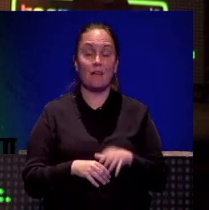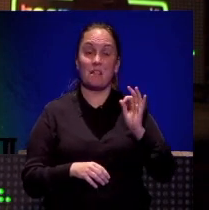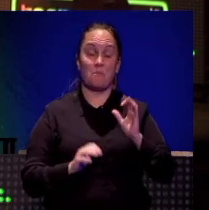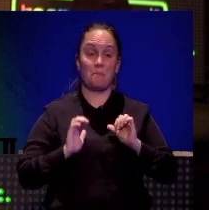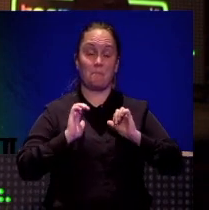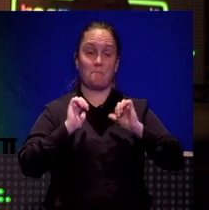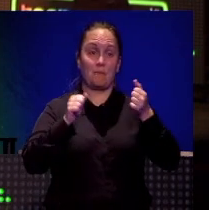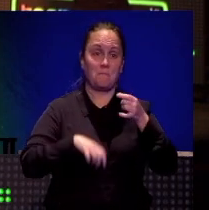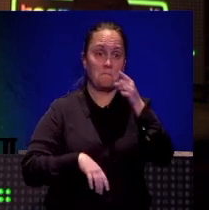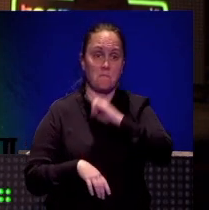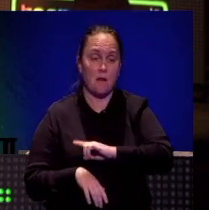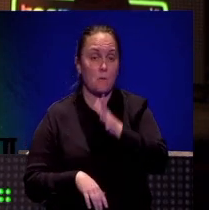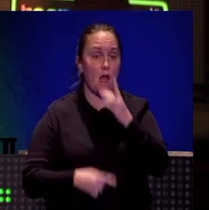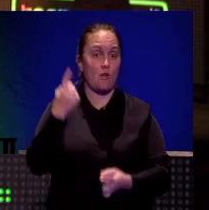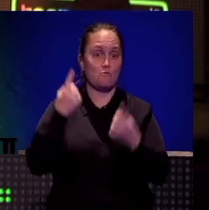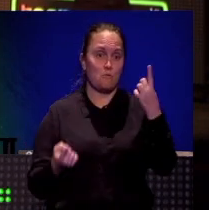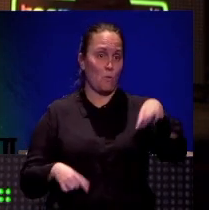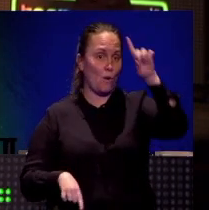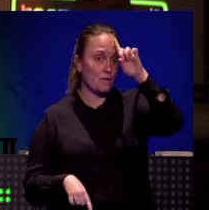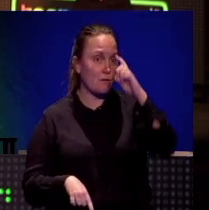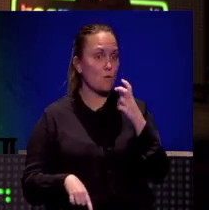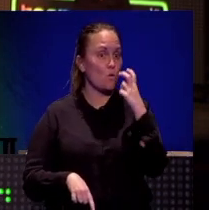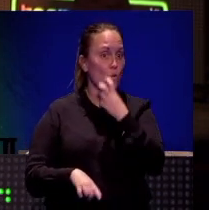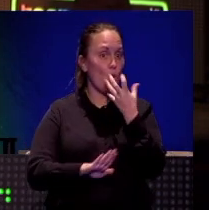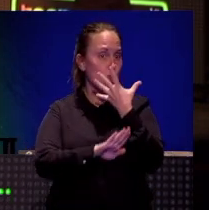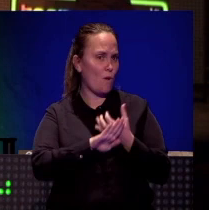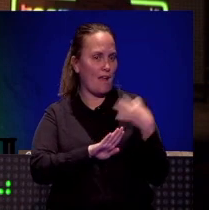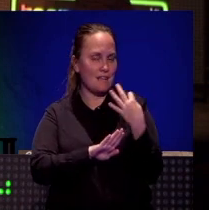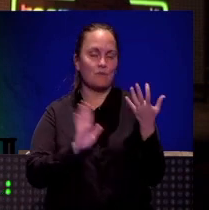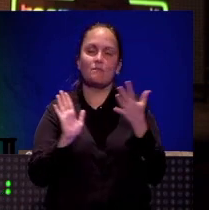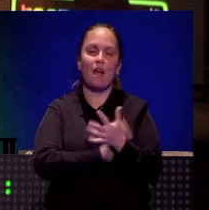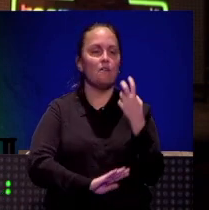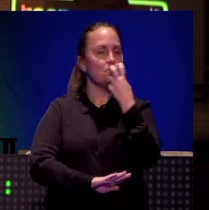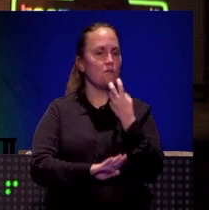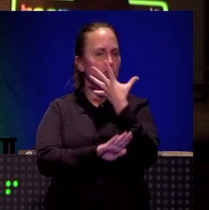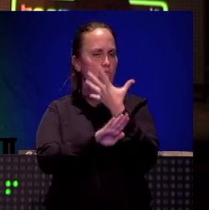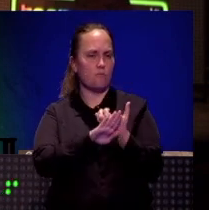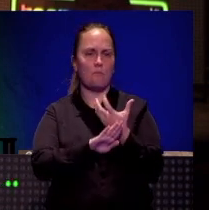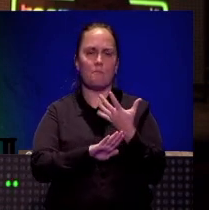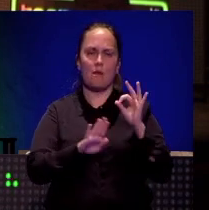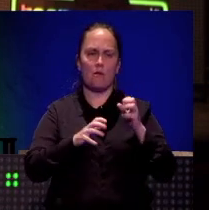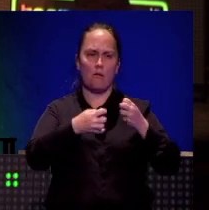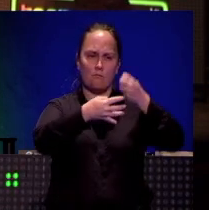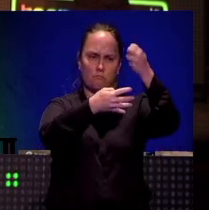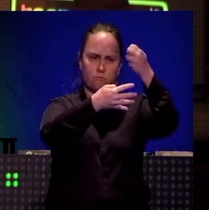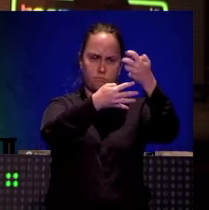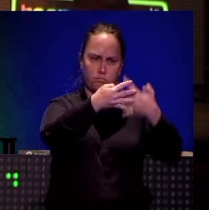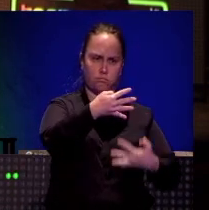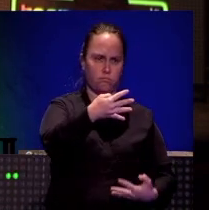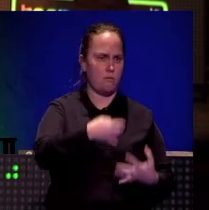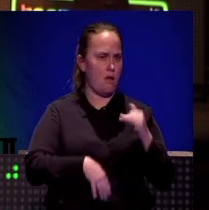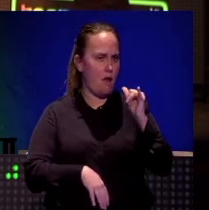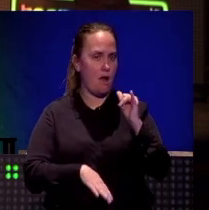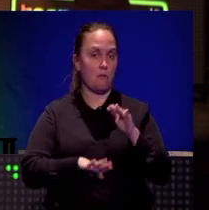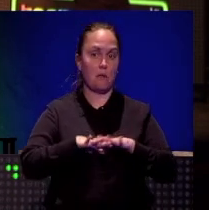hay alguien que no sepa muy bien lo que es un podcast y como vicente es un archivo de audio pero tenéis una galería enorme tanto